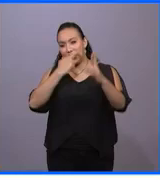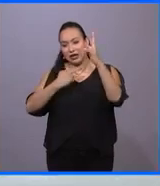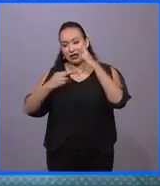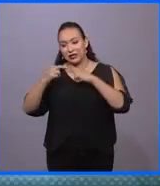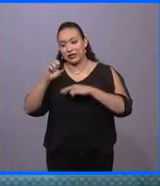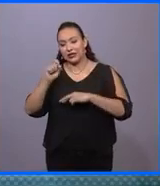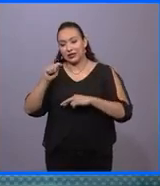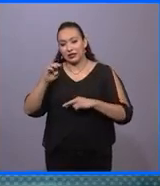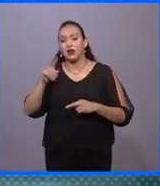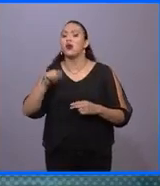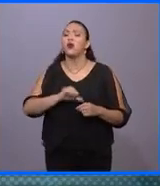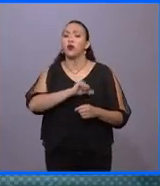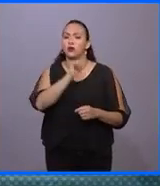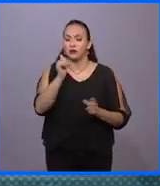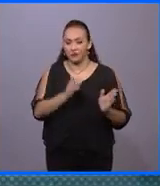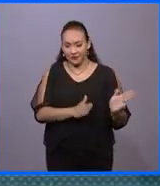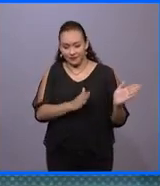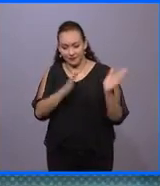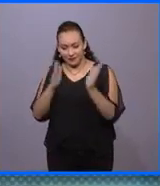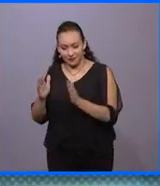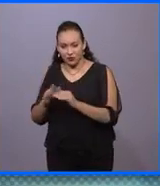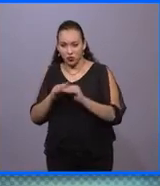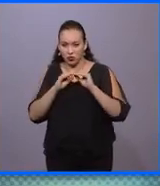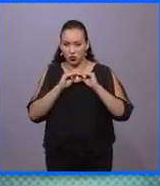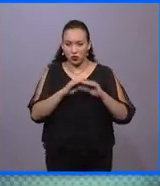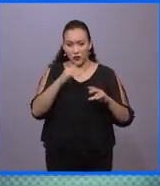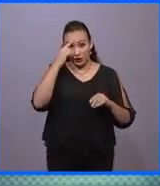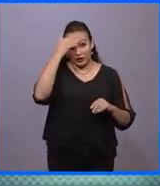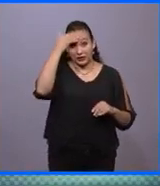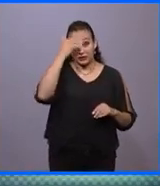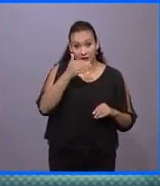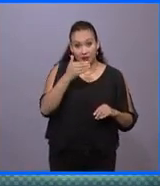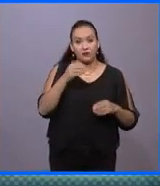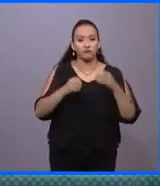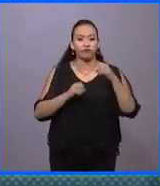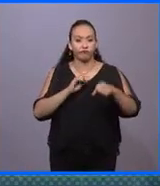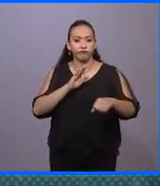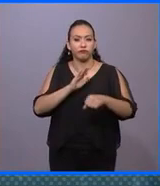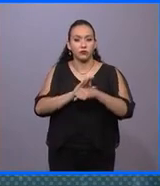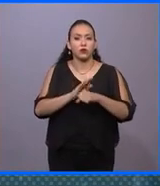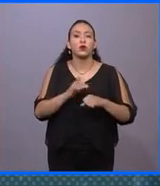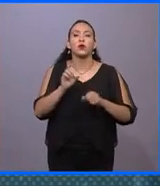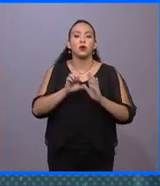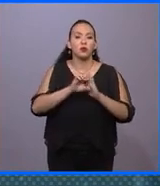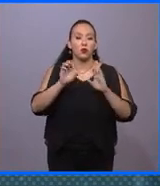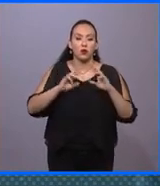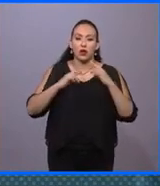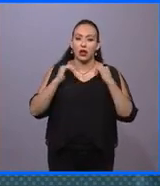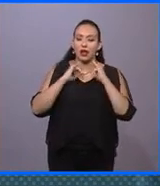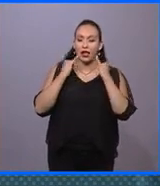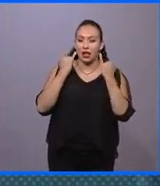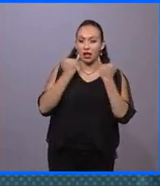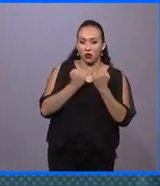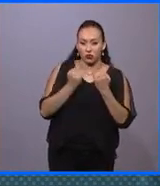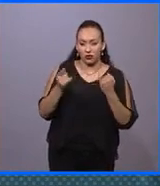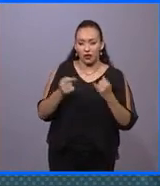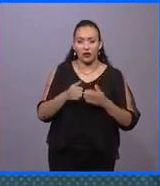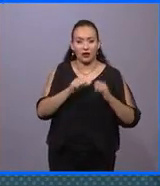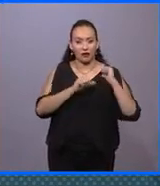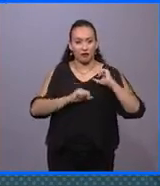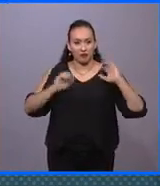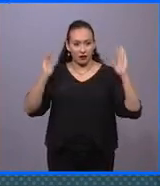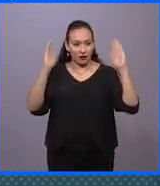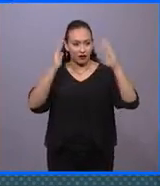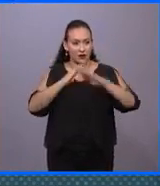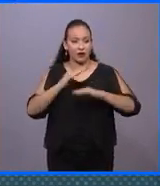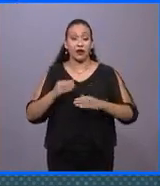De segunda sala se publicó una jurisprudencia de rubro, competencia para conocer del amparo directo, cuando la Junta de Conciliación y Arbitraje, que dictó un